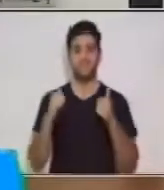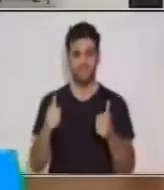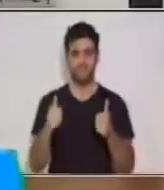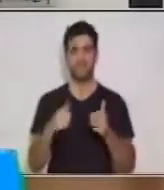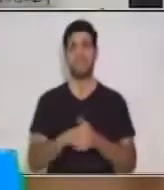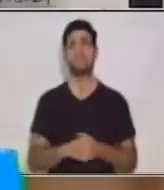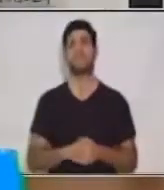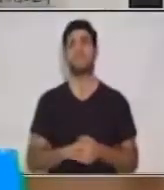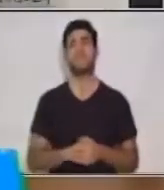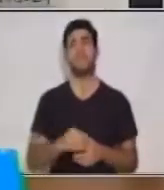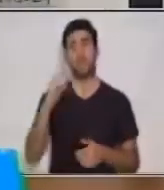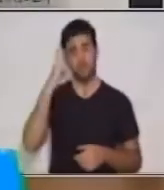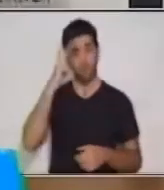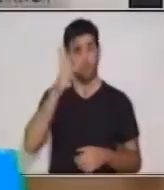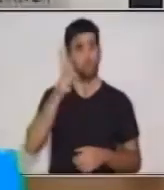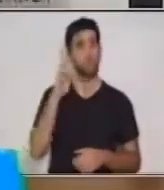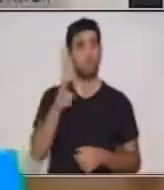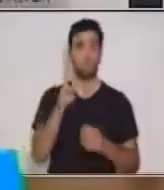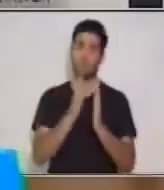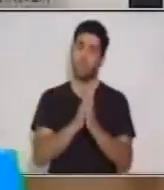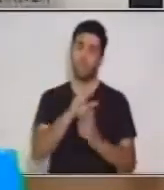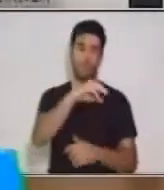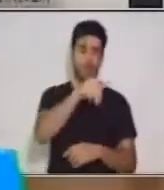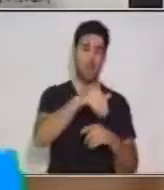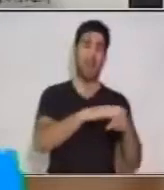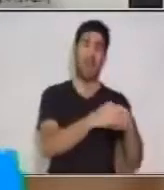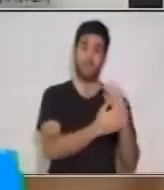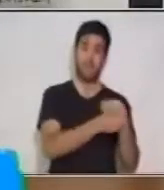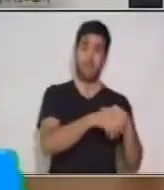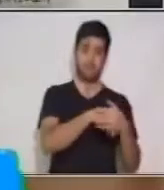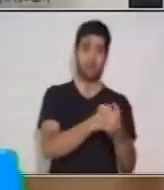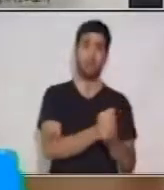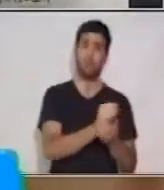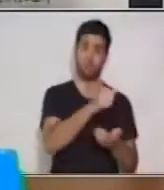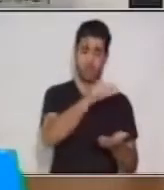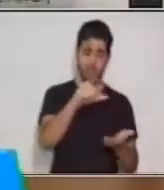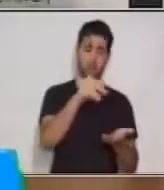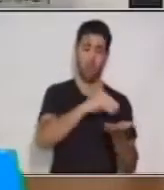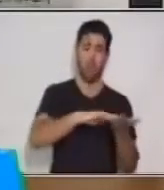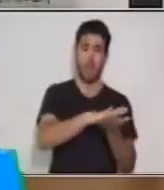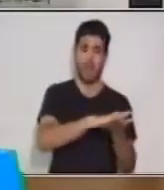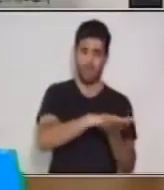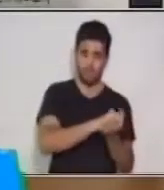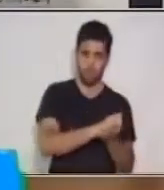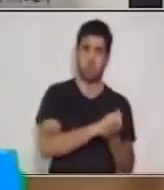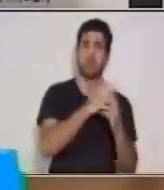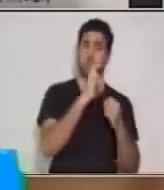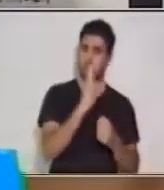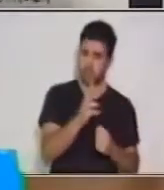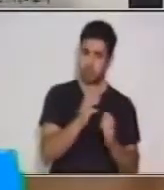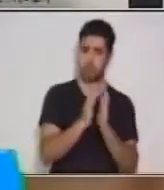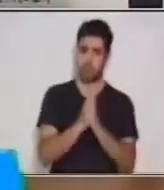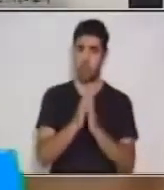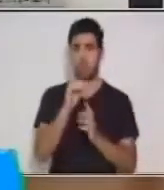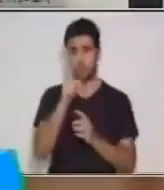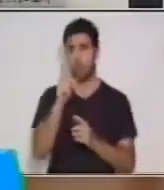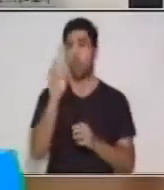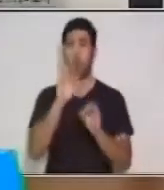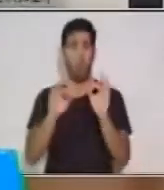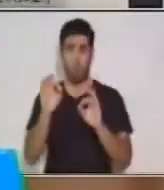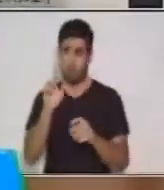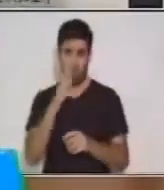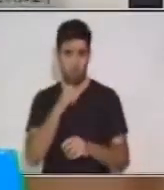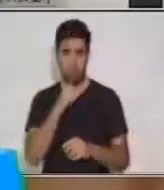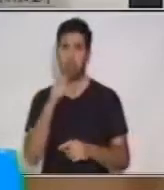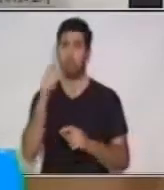empezar, te recomiendo que laves tus manos constantemente con agua y jabón. Y si no tienes agua y jabón de manera inmediata,